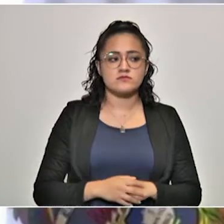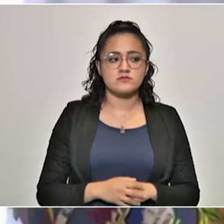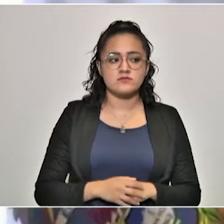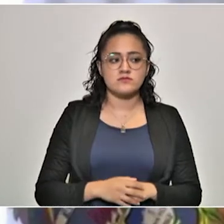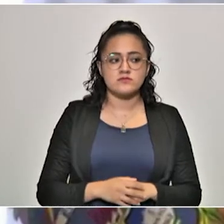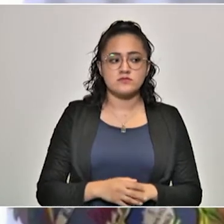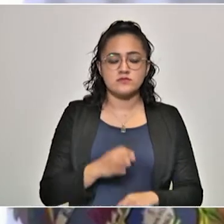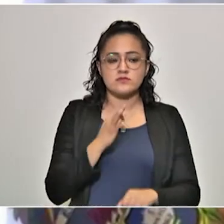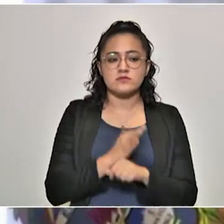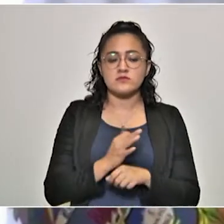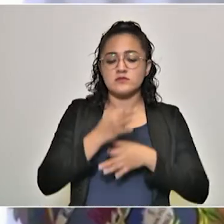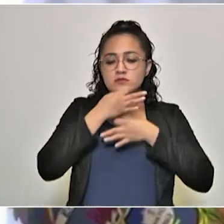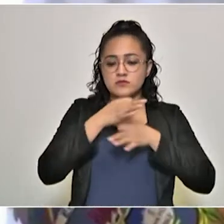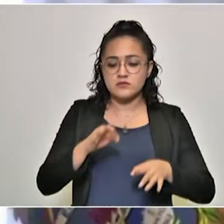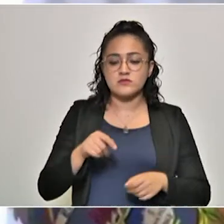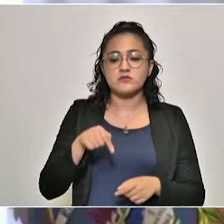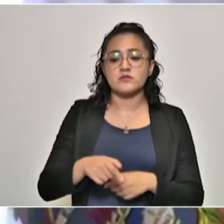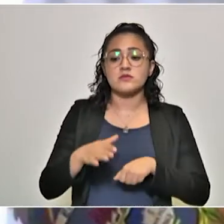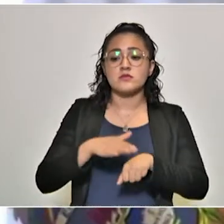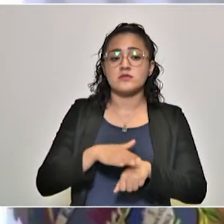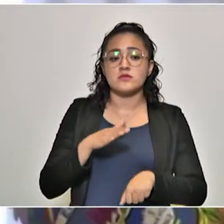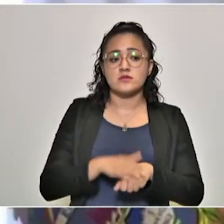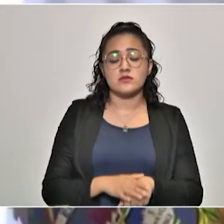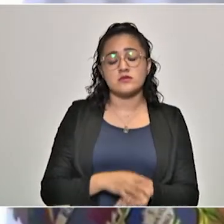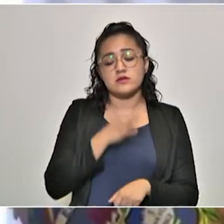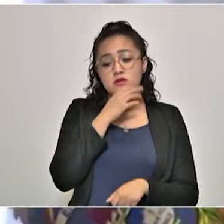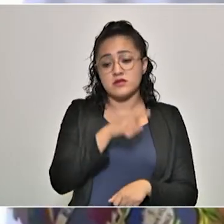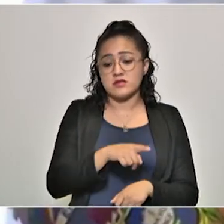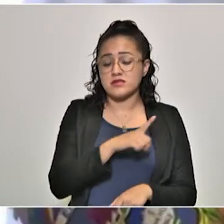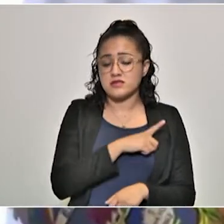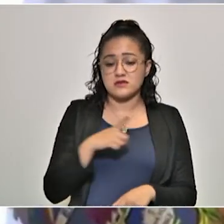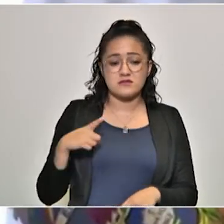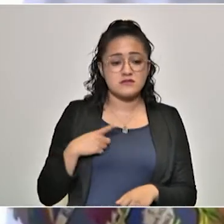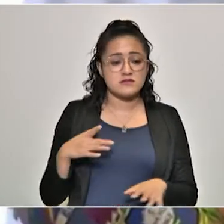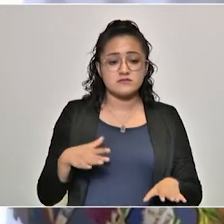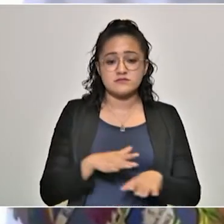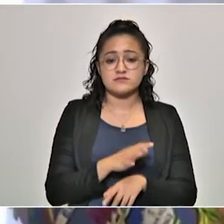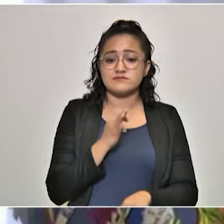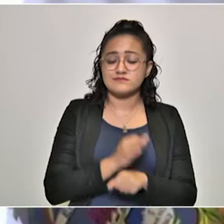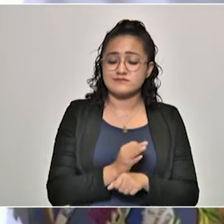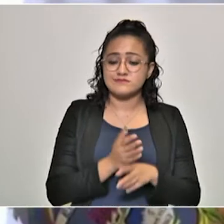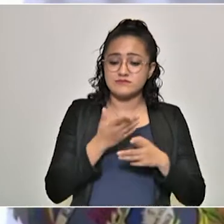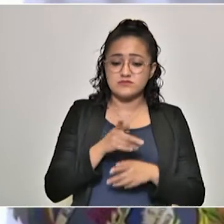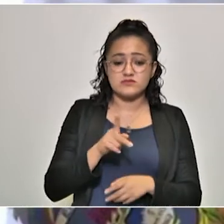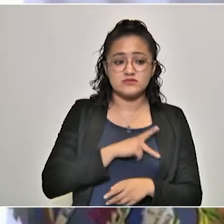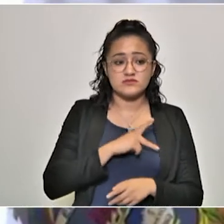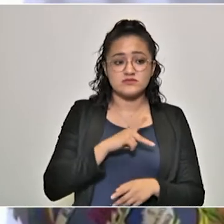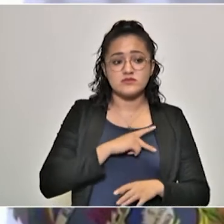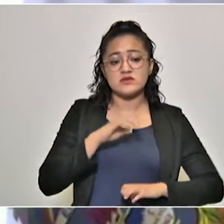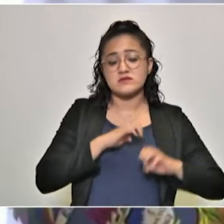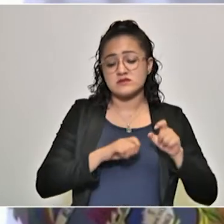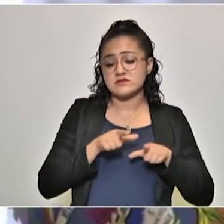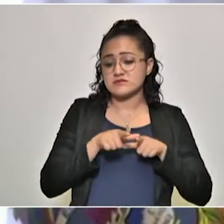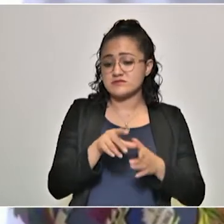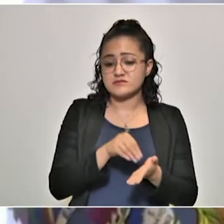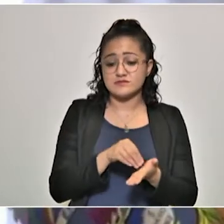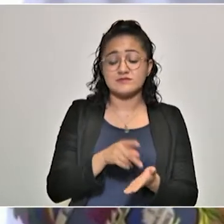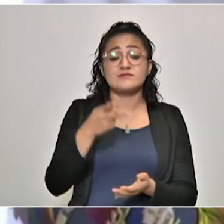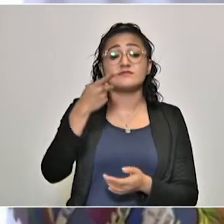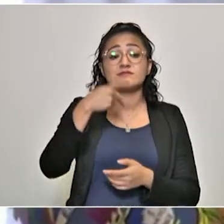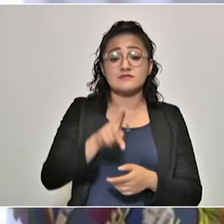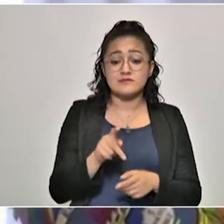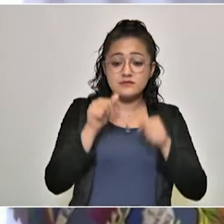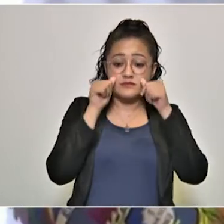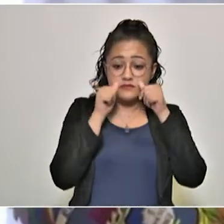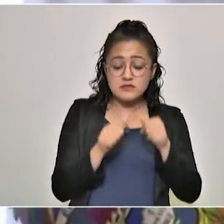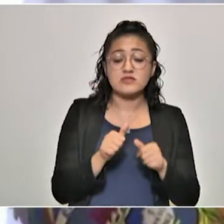Las medidas hoy anunciadas obedecen a un llamado que prioriza el mantener abierta nuestra economía, pero atendiendo